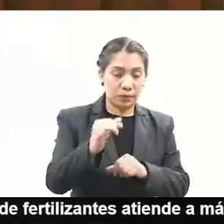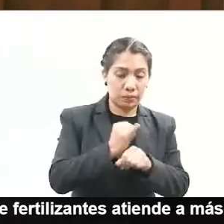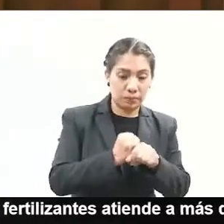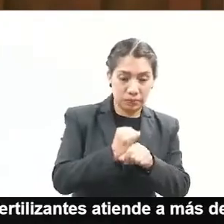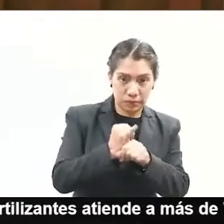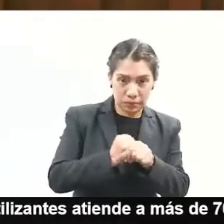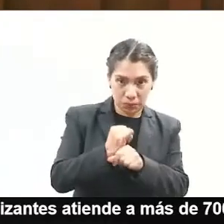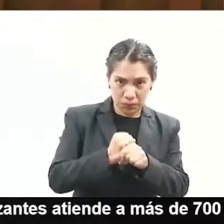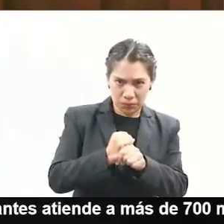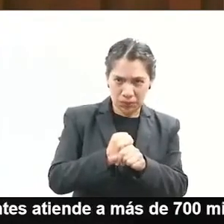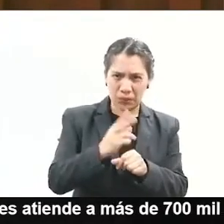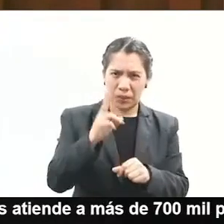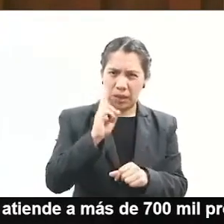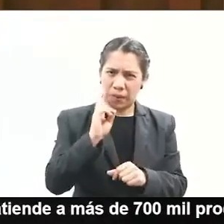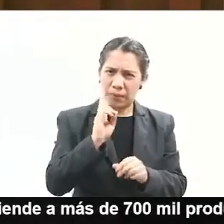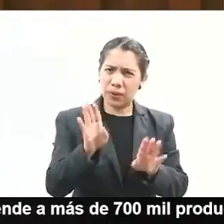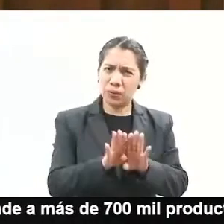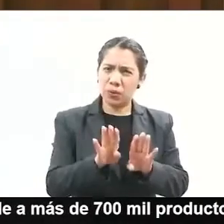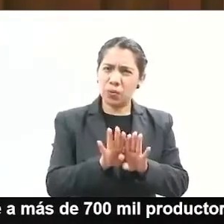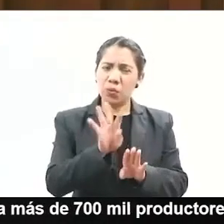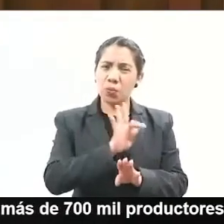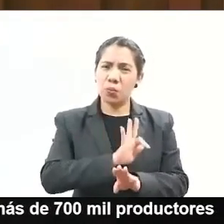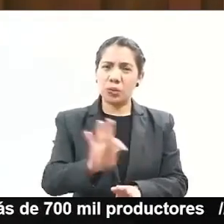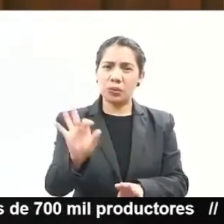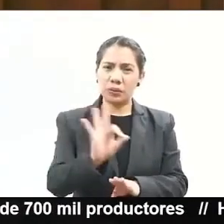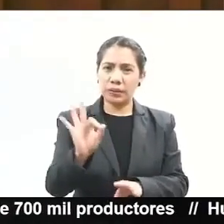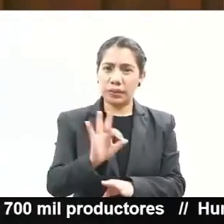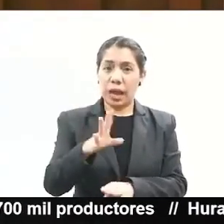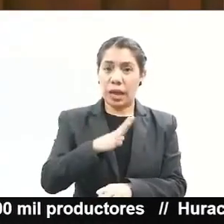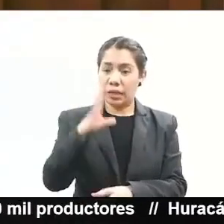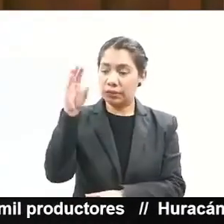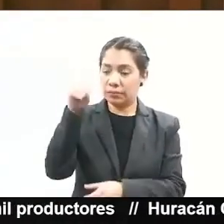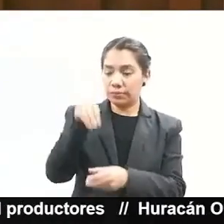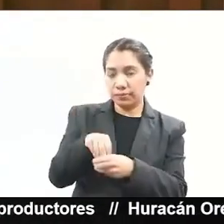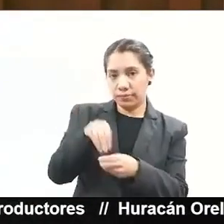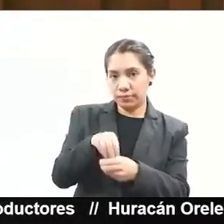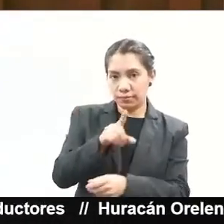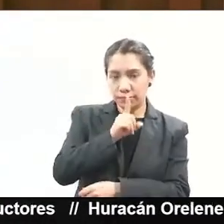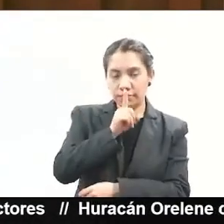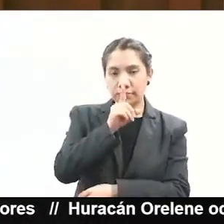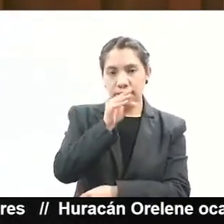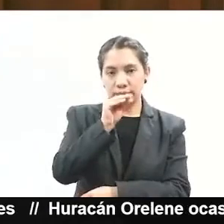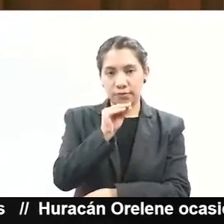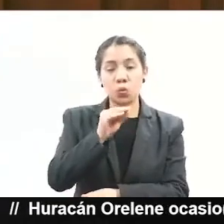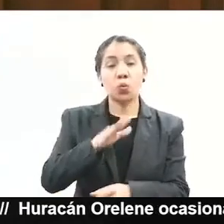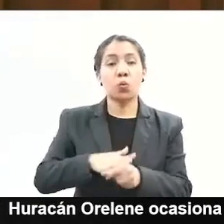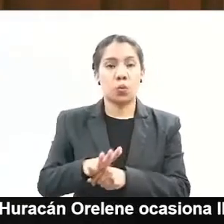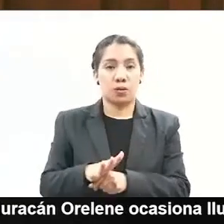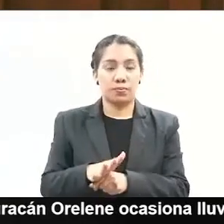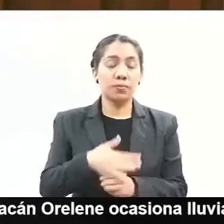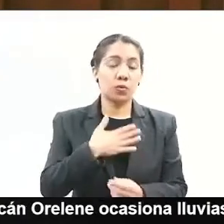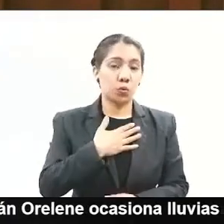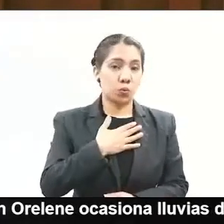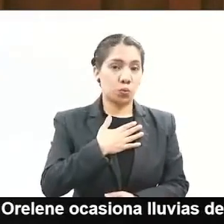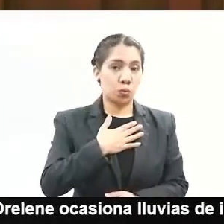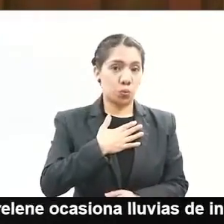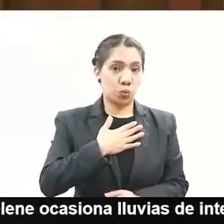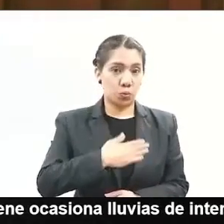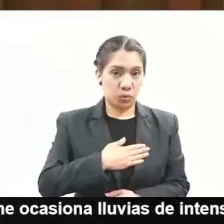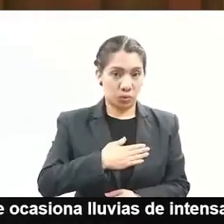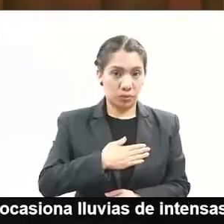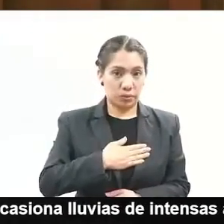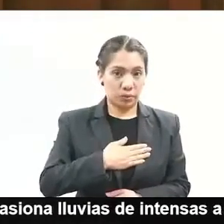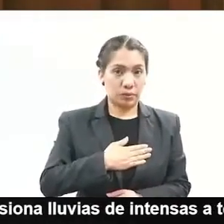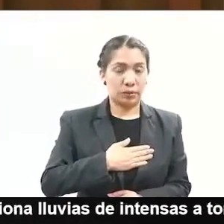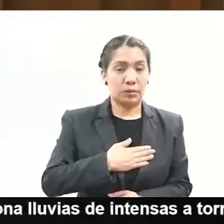se quiebran los pactos de silencio. La herramienta fundamental para quebrar los pactos de silencio es la justicia. Es lo que puede hacer que quienes